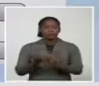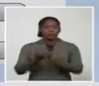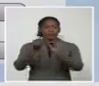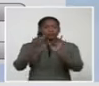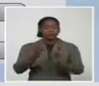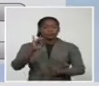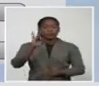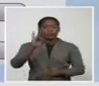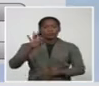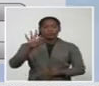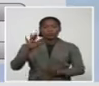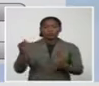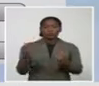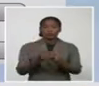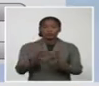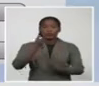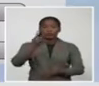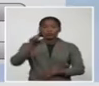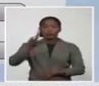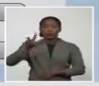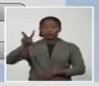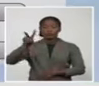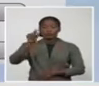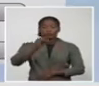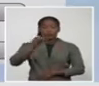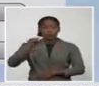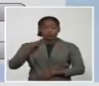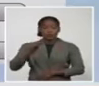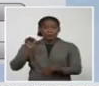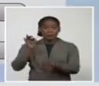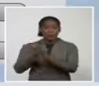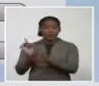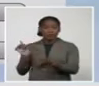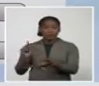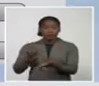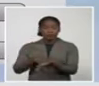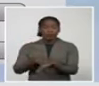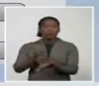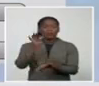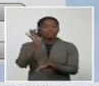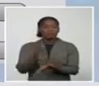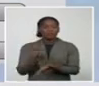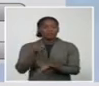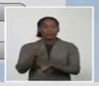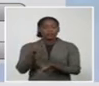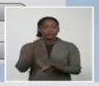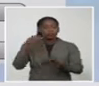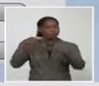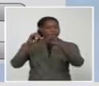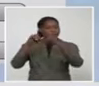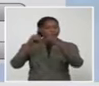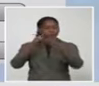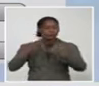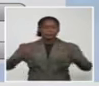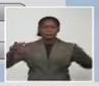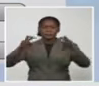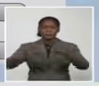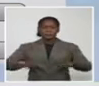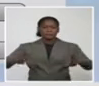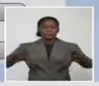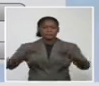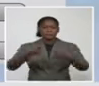74.212 personas con COVID-19. Eso da una positividad de todas las muestras analizadas de un